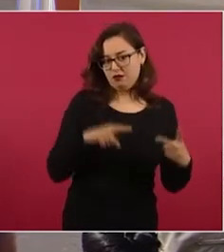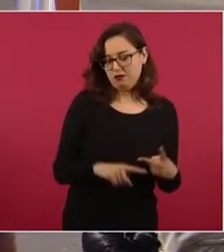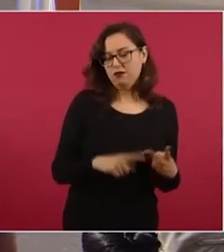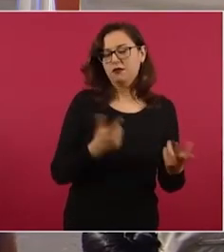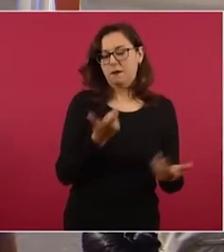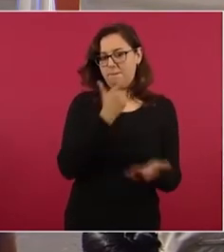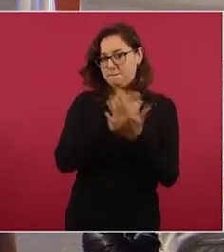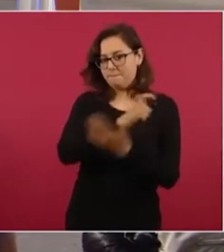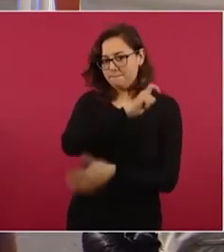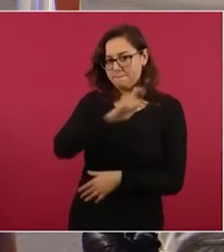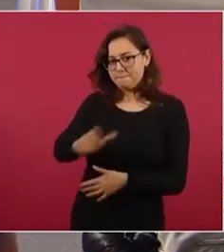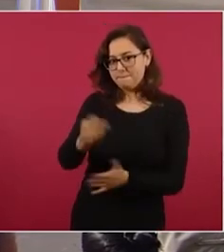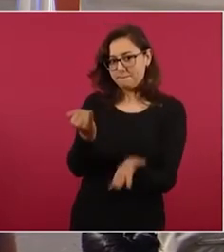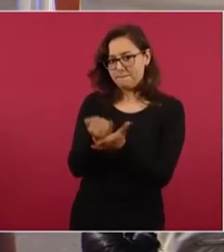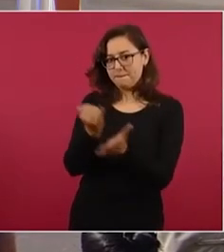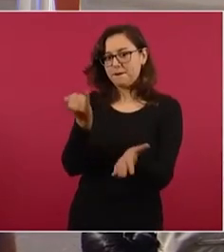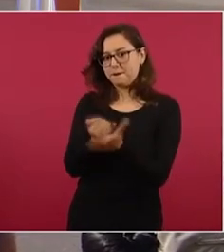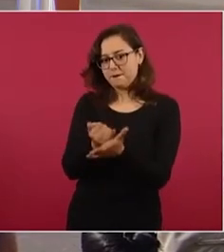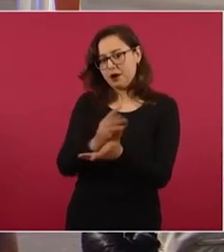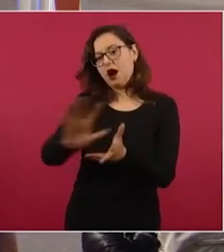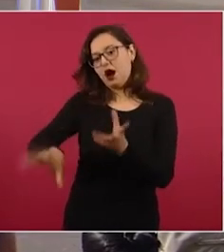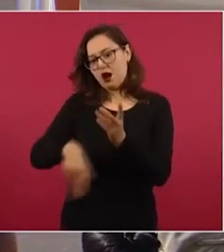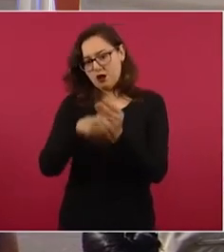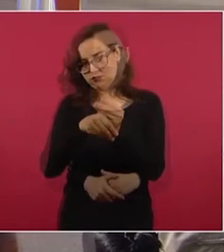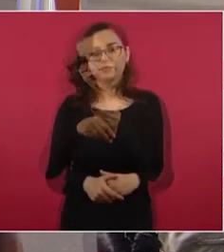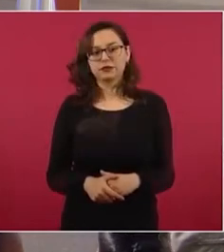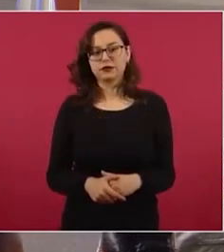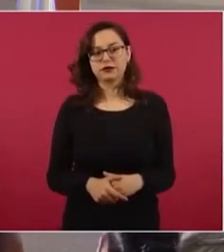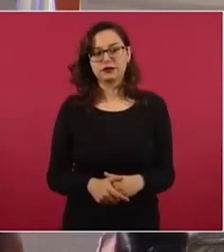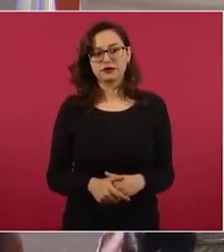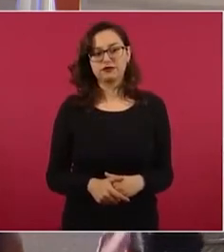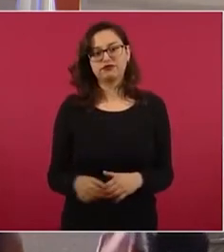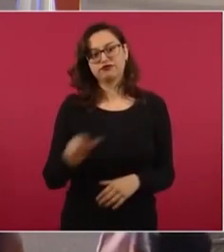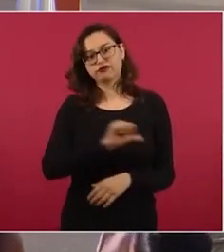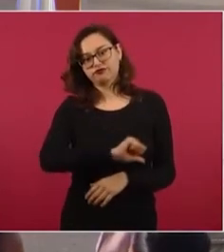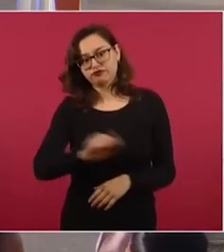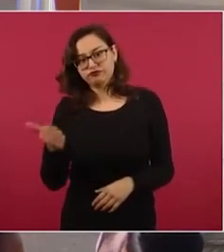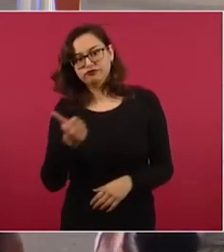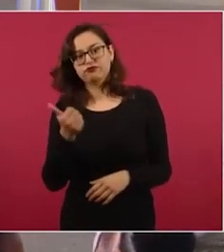Se vincula al otro dato, a este.